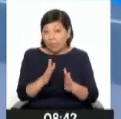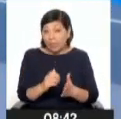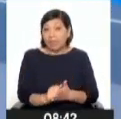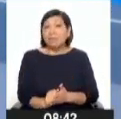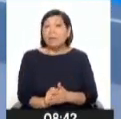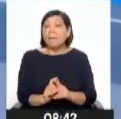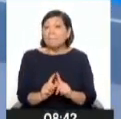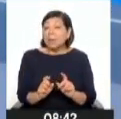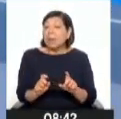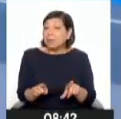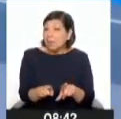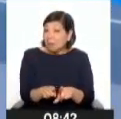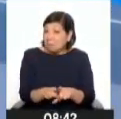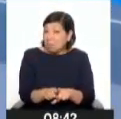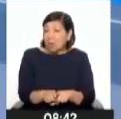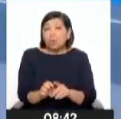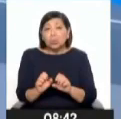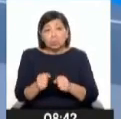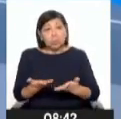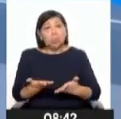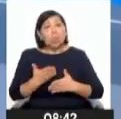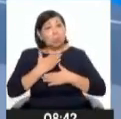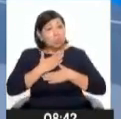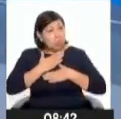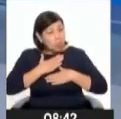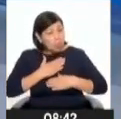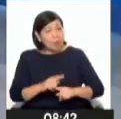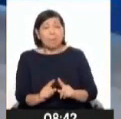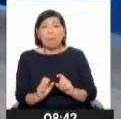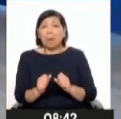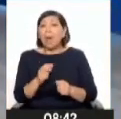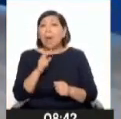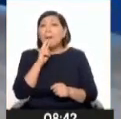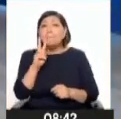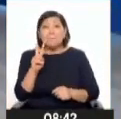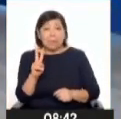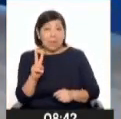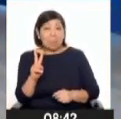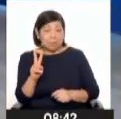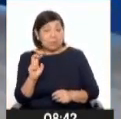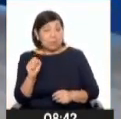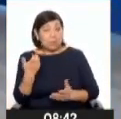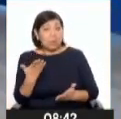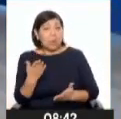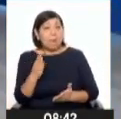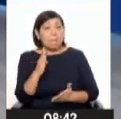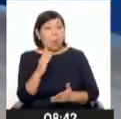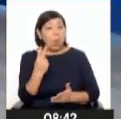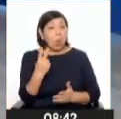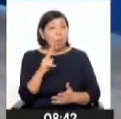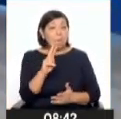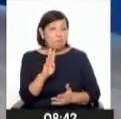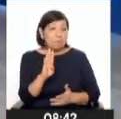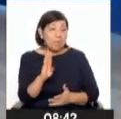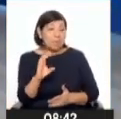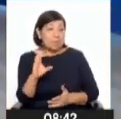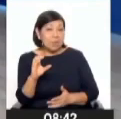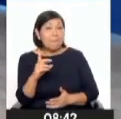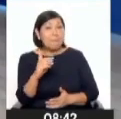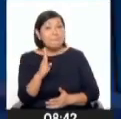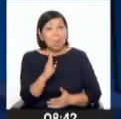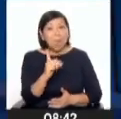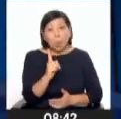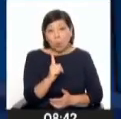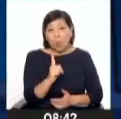fibra soluble, también refuerza el sistema inmunológico, tiene vitaminas hidrosolubles como la vitamina B9, B2, B6,